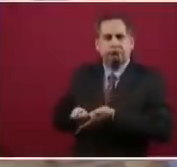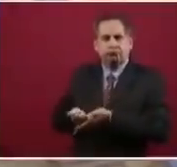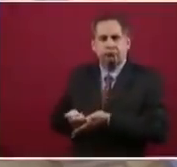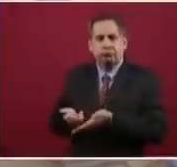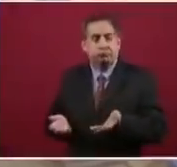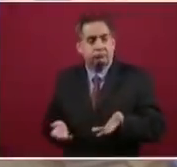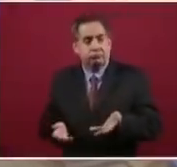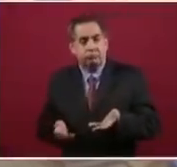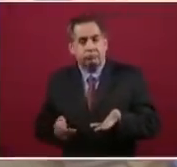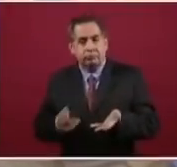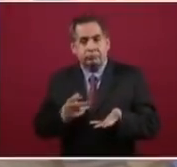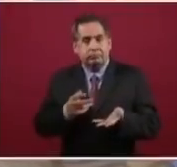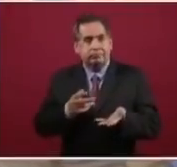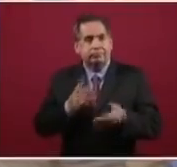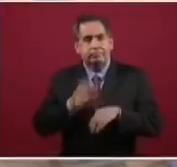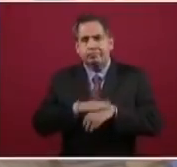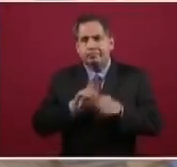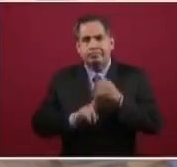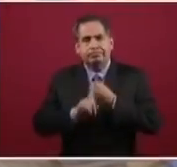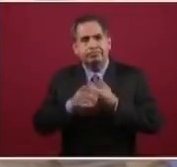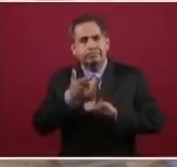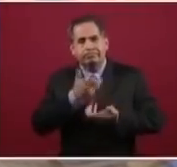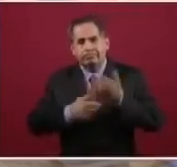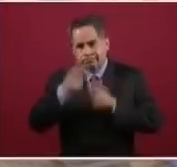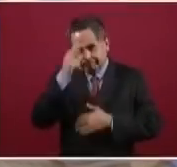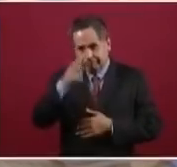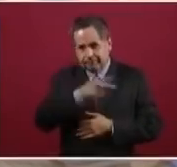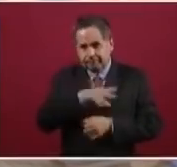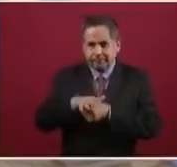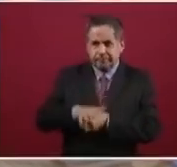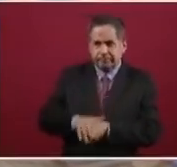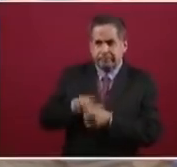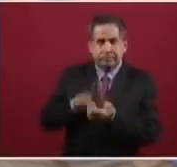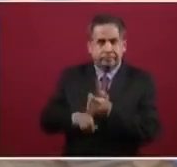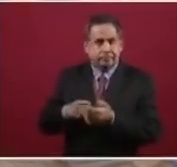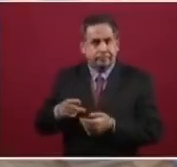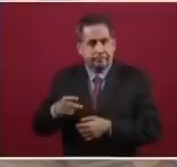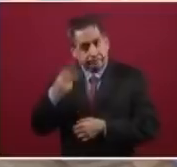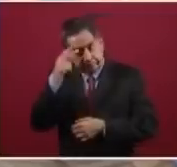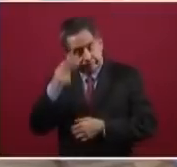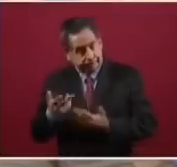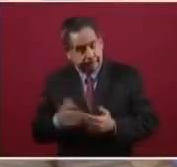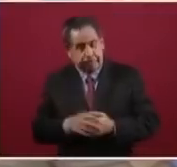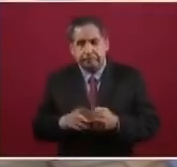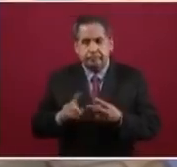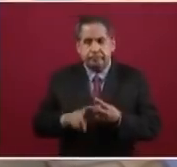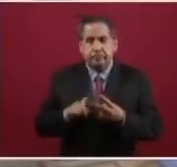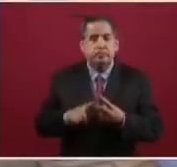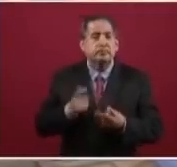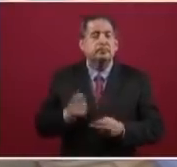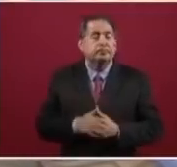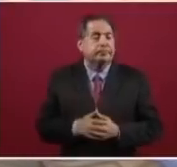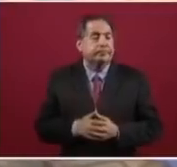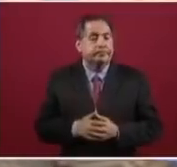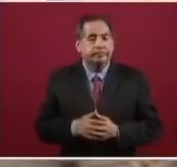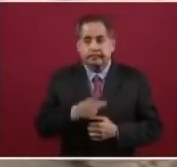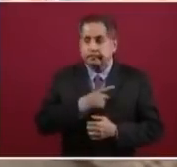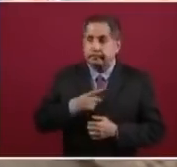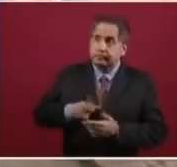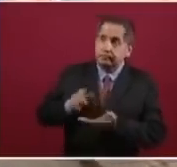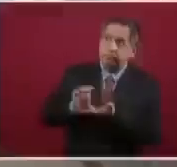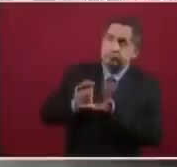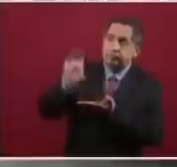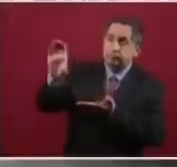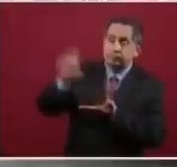su déficit comercial con méxico y serían presiones económicas para nuestro país 2 que el pago de la deuda externa mexicana